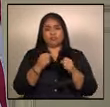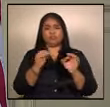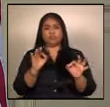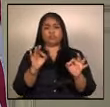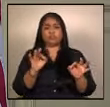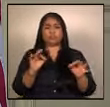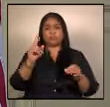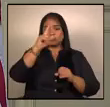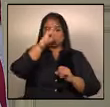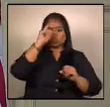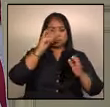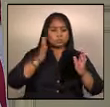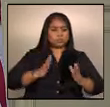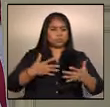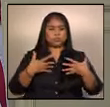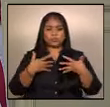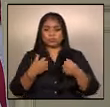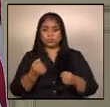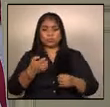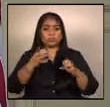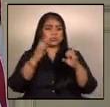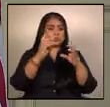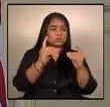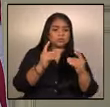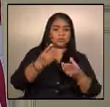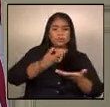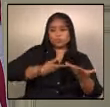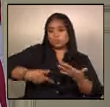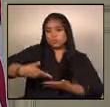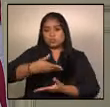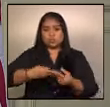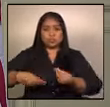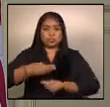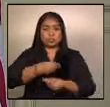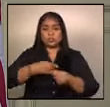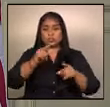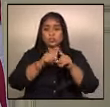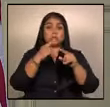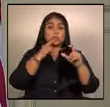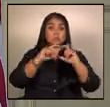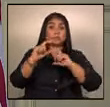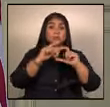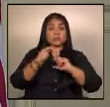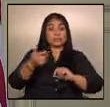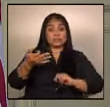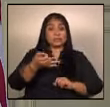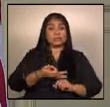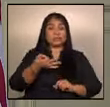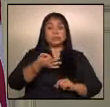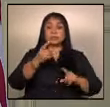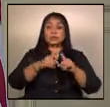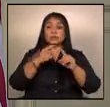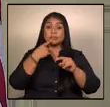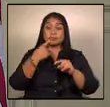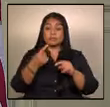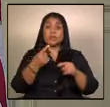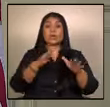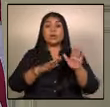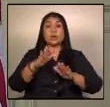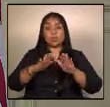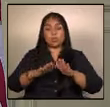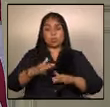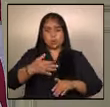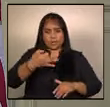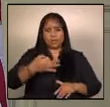trabajadores saludables, educados, productivos, con comunicaciones eficientes y con la regulación